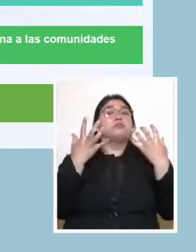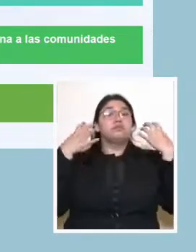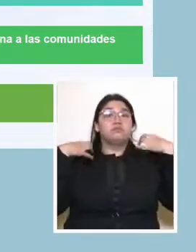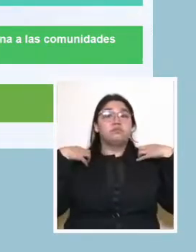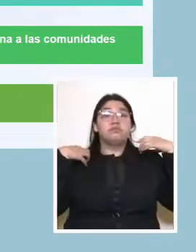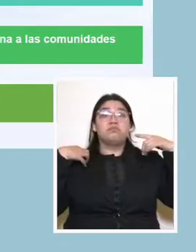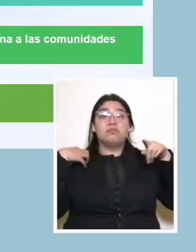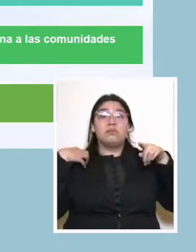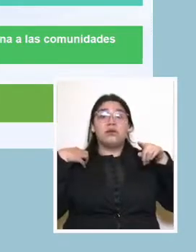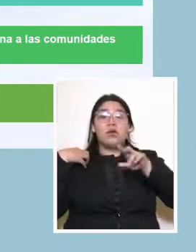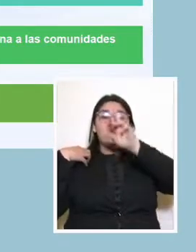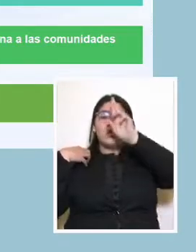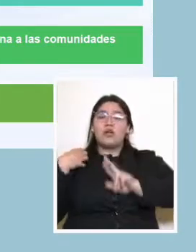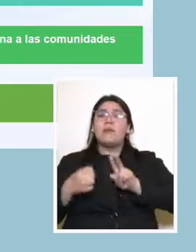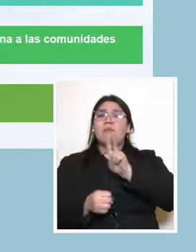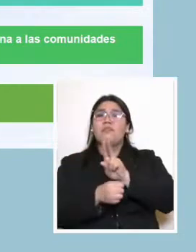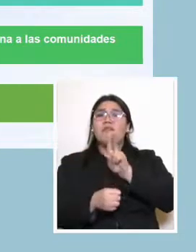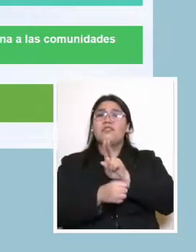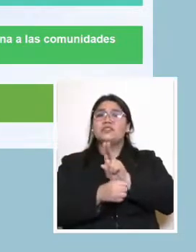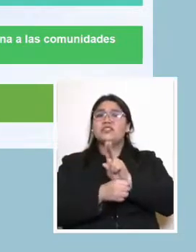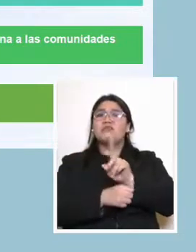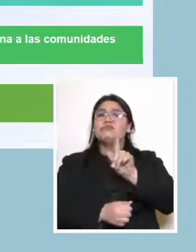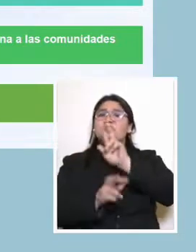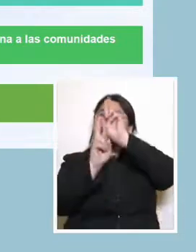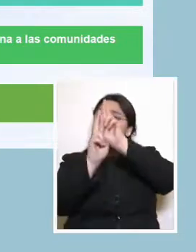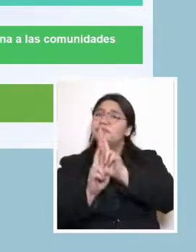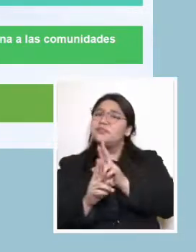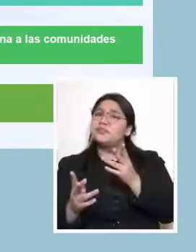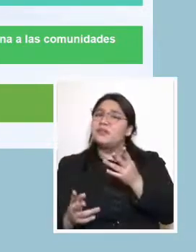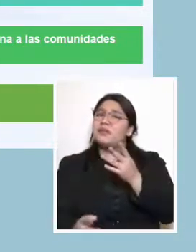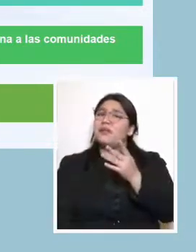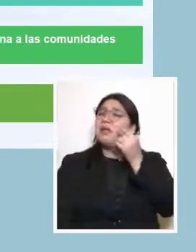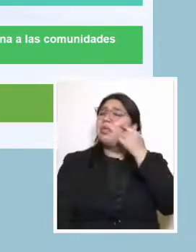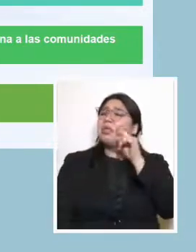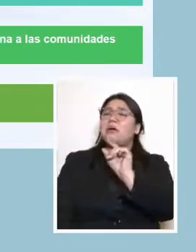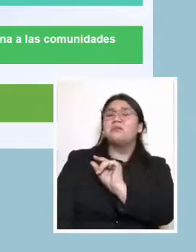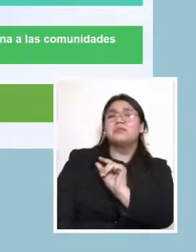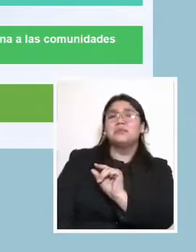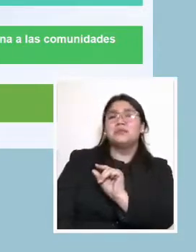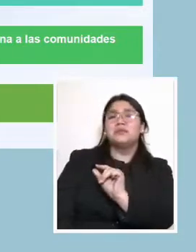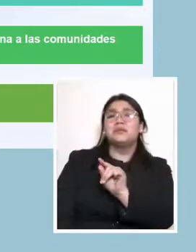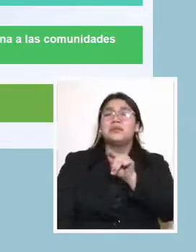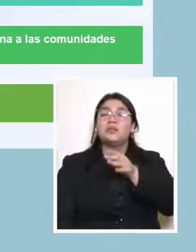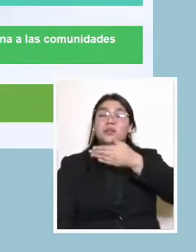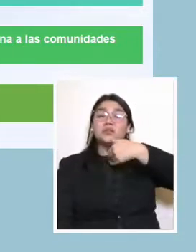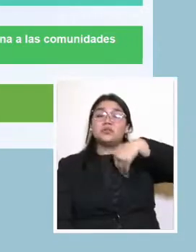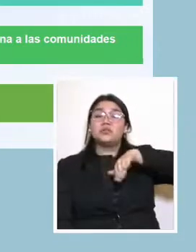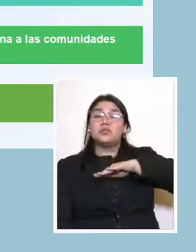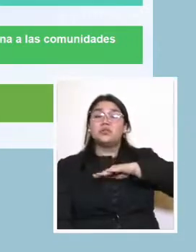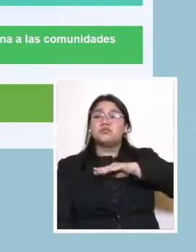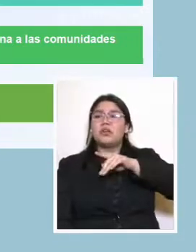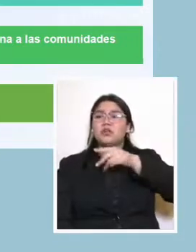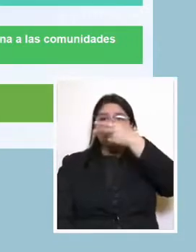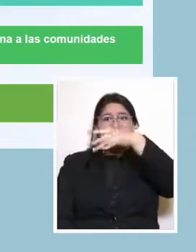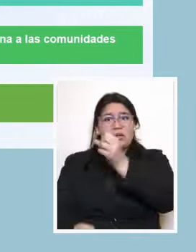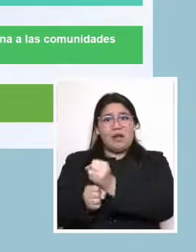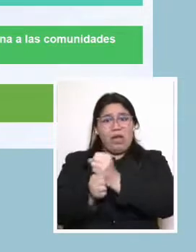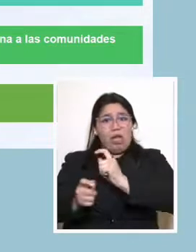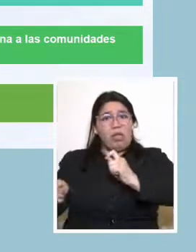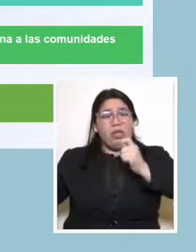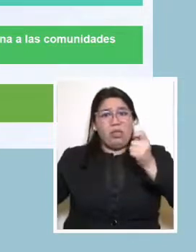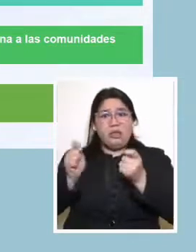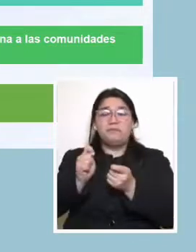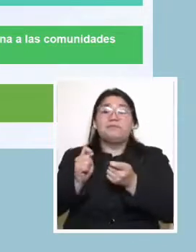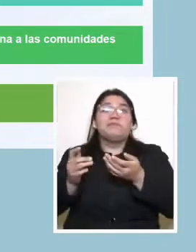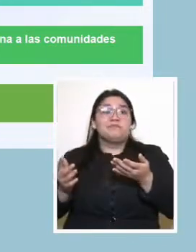el papel y el valor que tienen los profesores y profesoras, ¿no?, y cuál es el ejercicio de transformación que efectivamente hacen. Lo único que uno podría decir